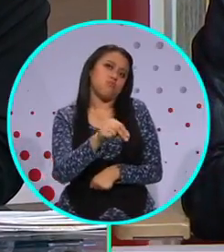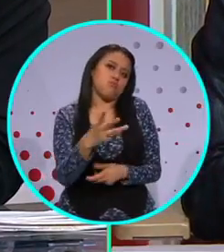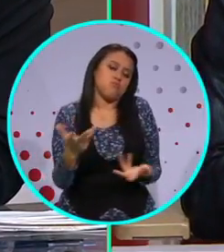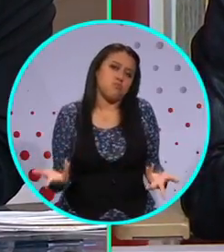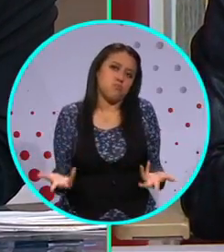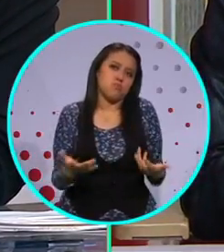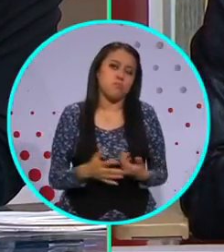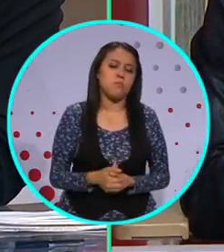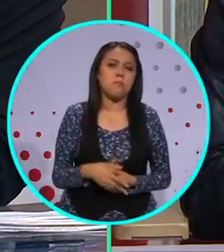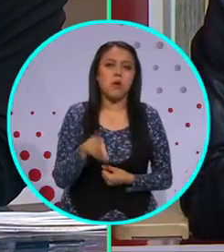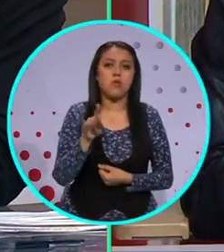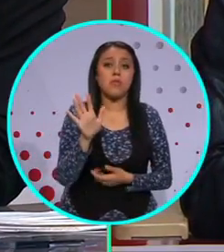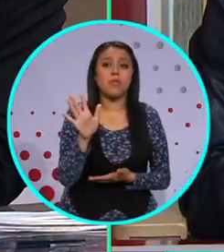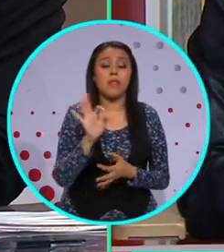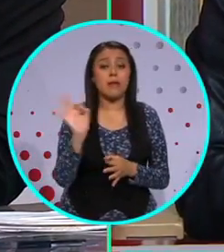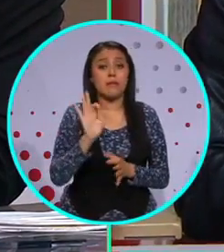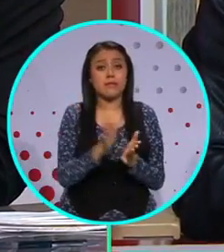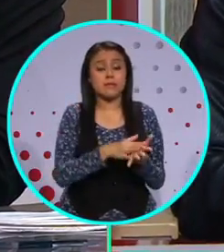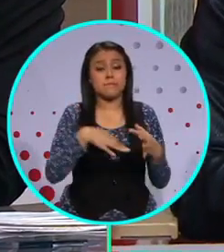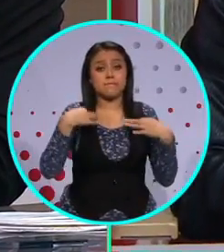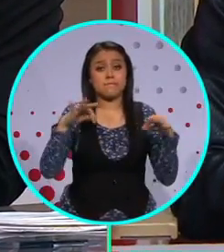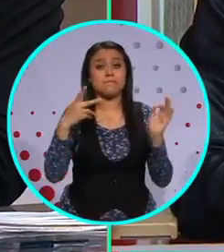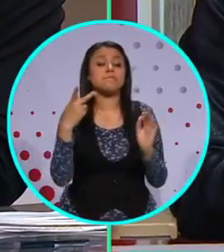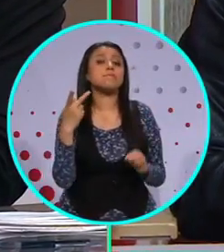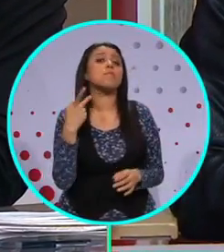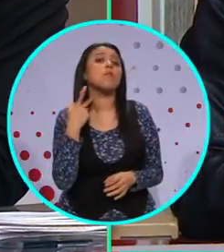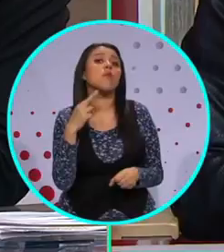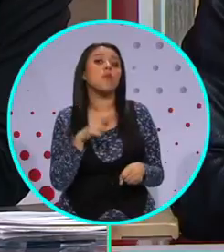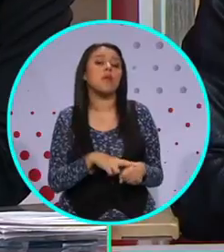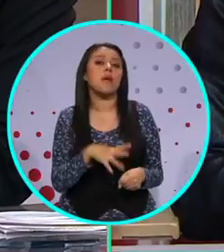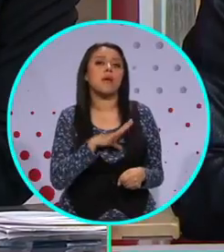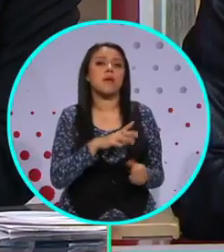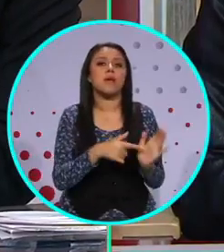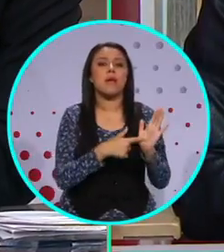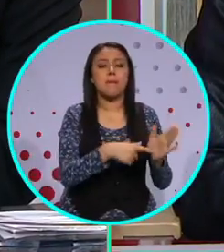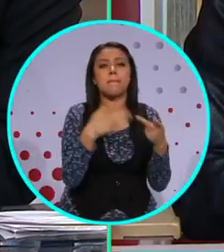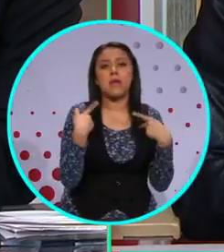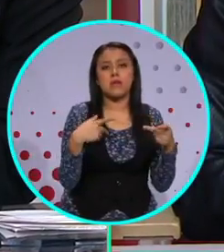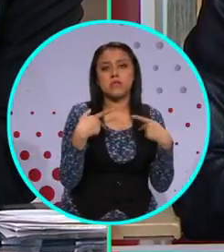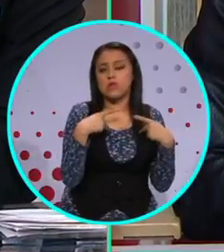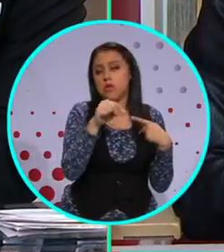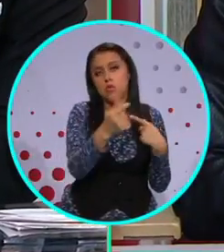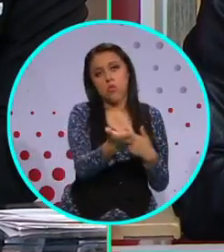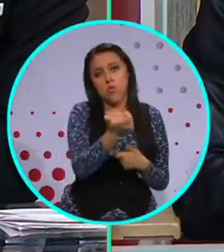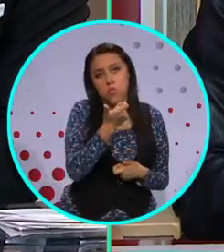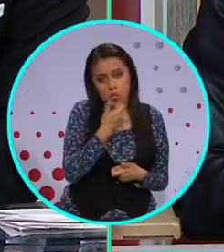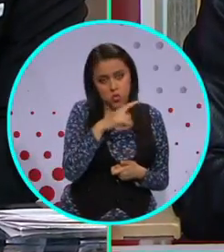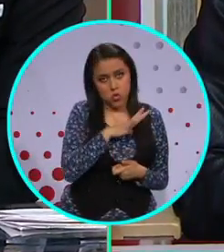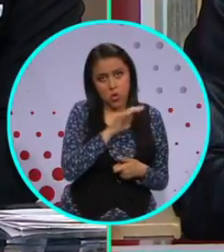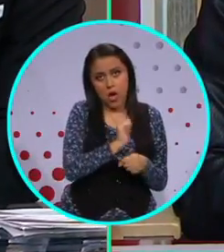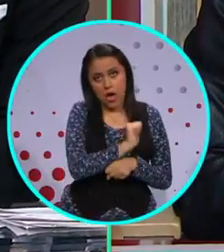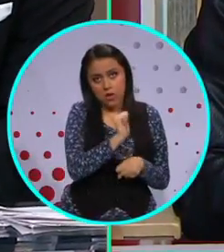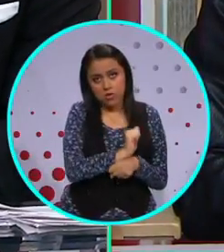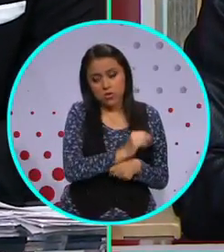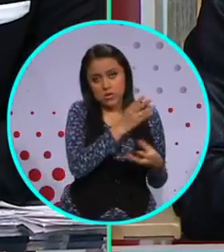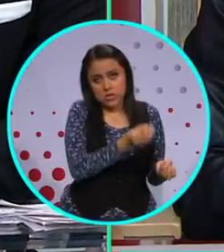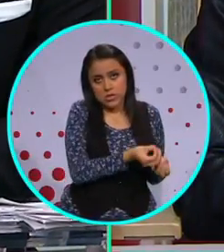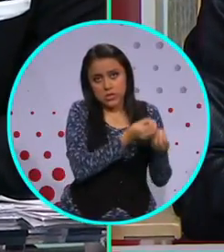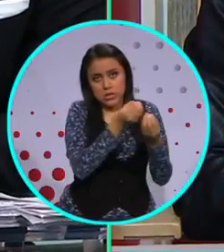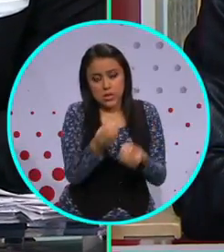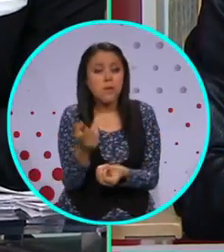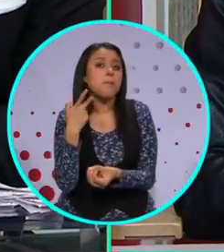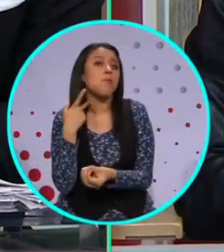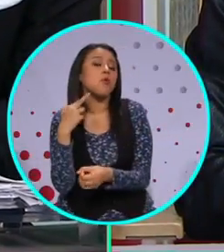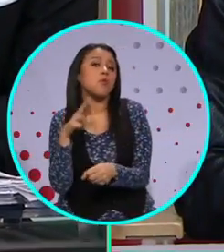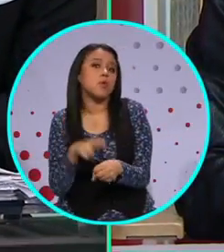pero debe existir algún documento que va entre la procuraduría diga a esta gente no me ha pagado estoy con el carro lo entregó a la procuraduría para que quede